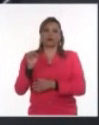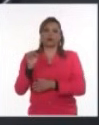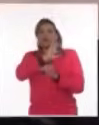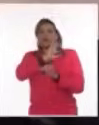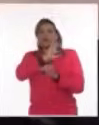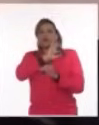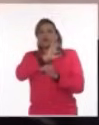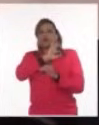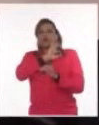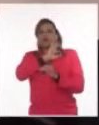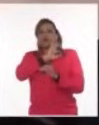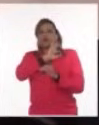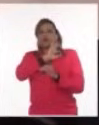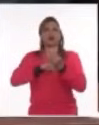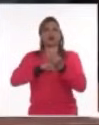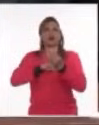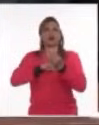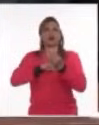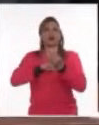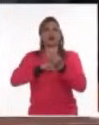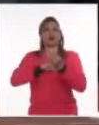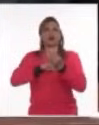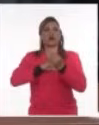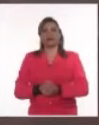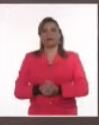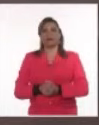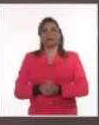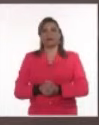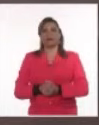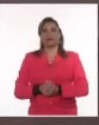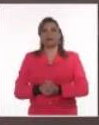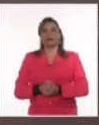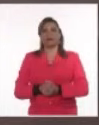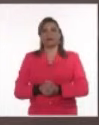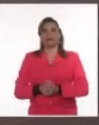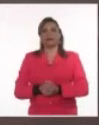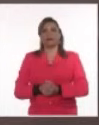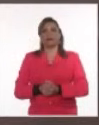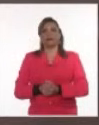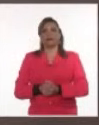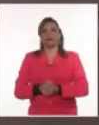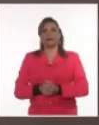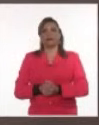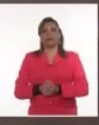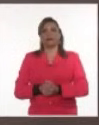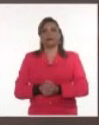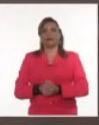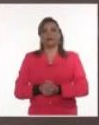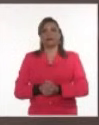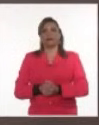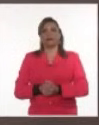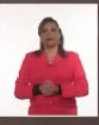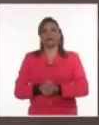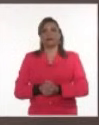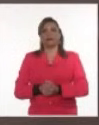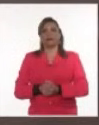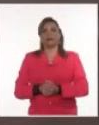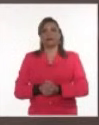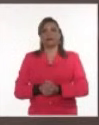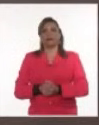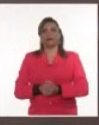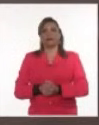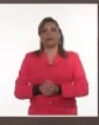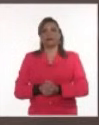repito algo a usted señorita primero que hágase algún tratamiento o algo tiene un problema serio de de